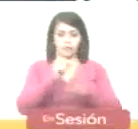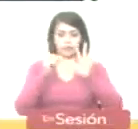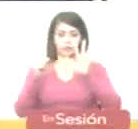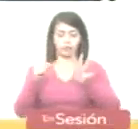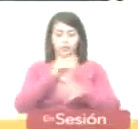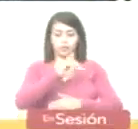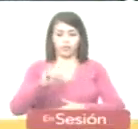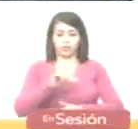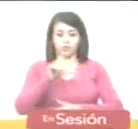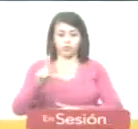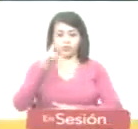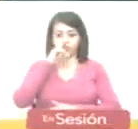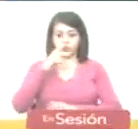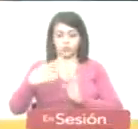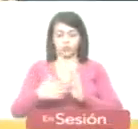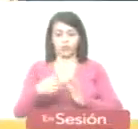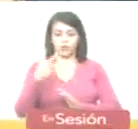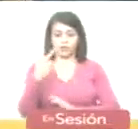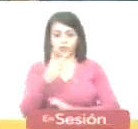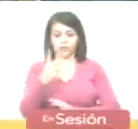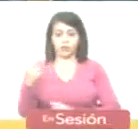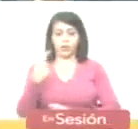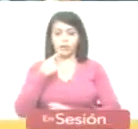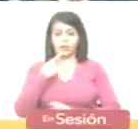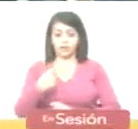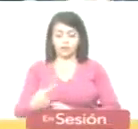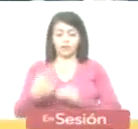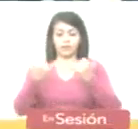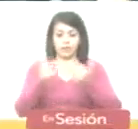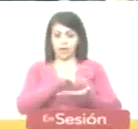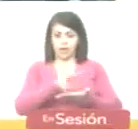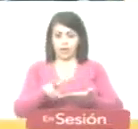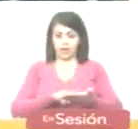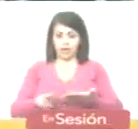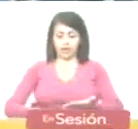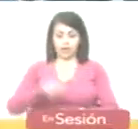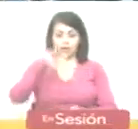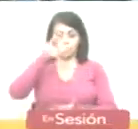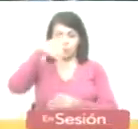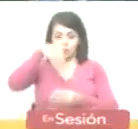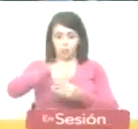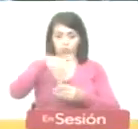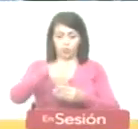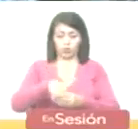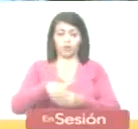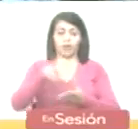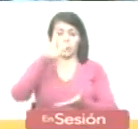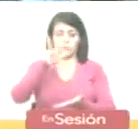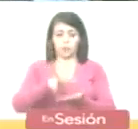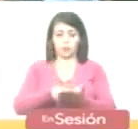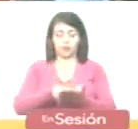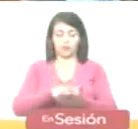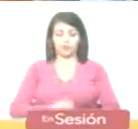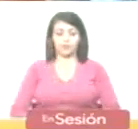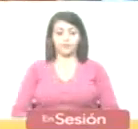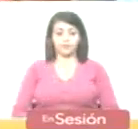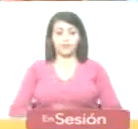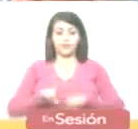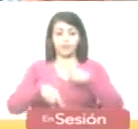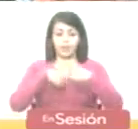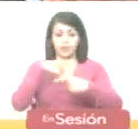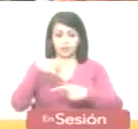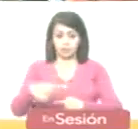26 de julio de 2022, la cual, una vez leída y sometida a votación, resultó aprobada. Acto